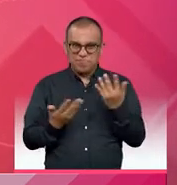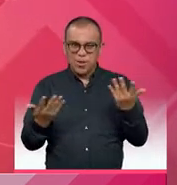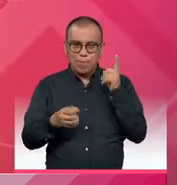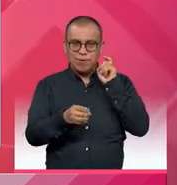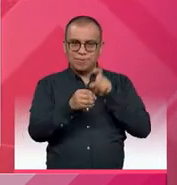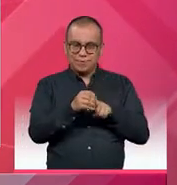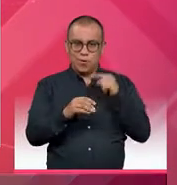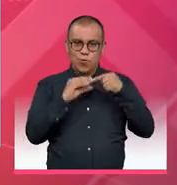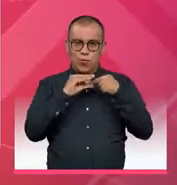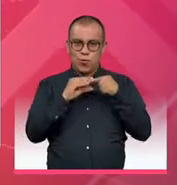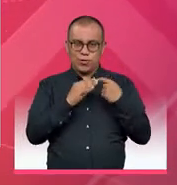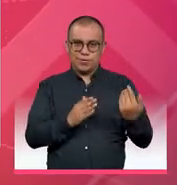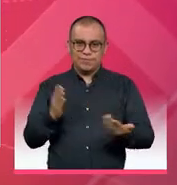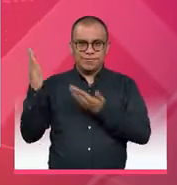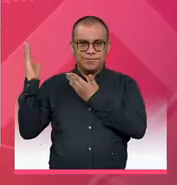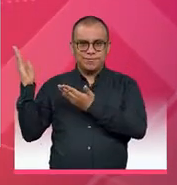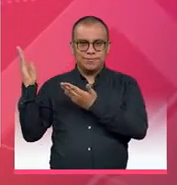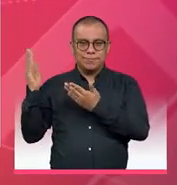inscribirse enviando un correo a